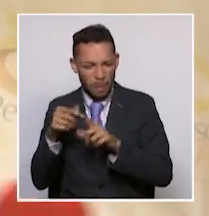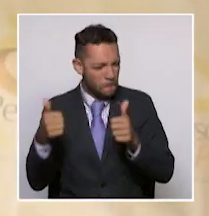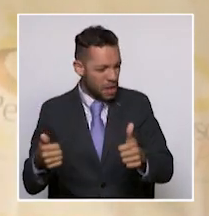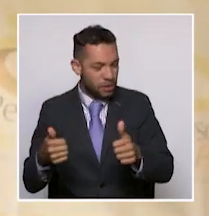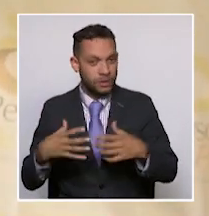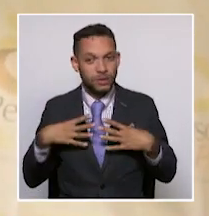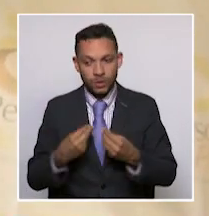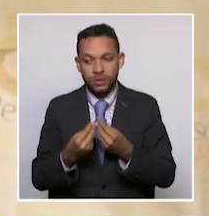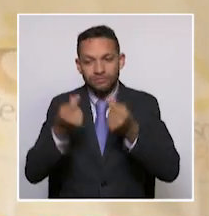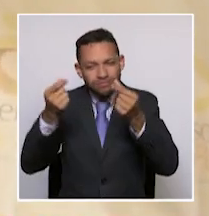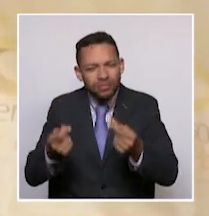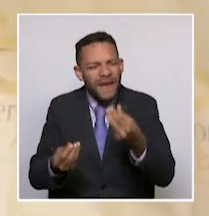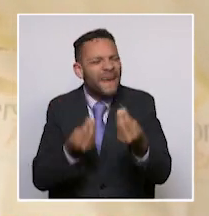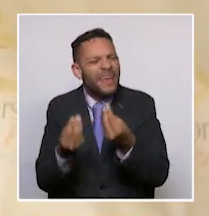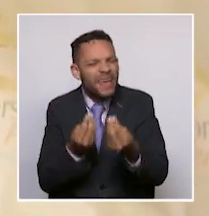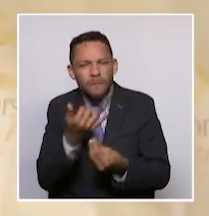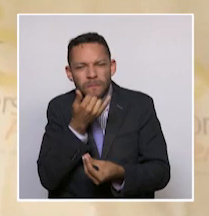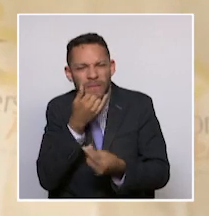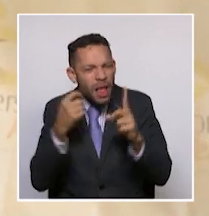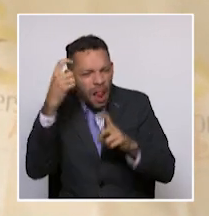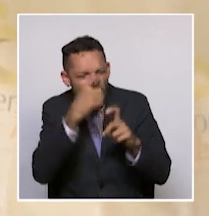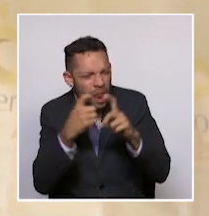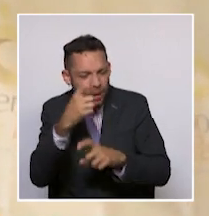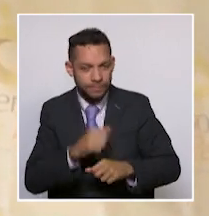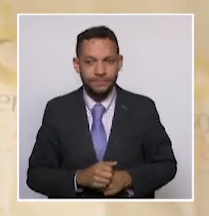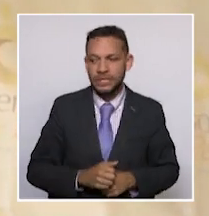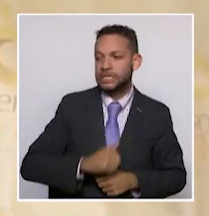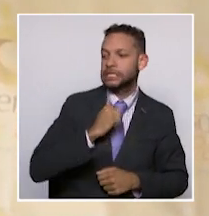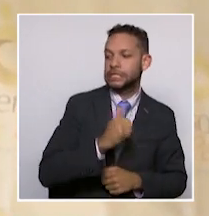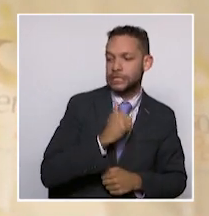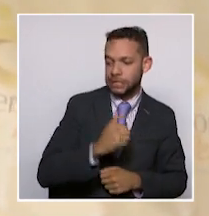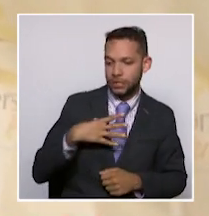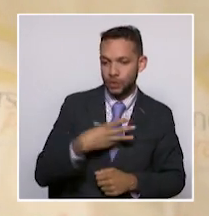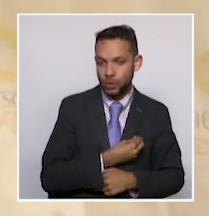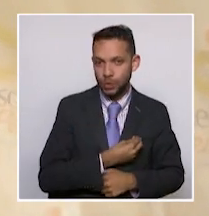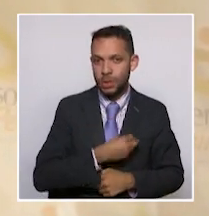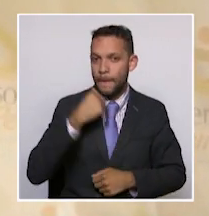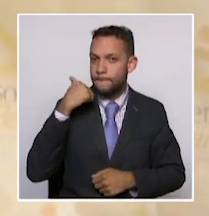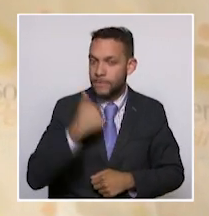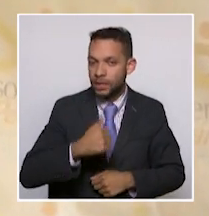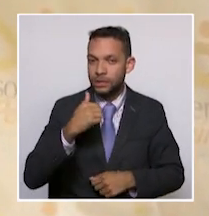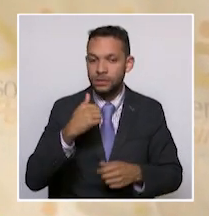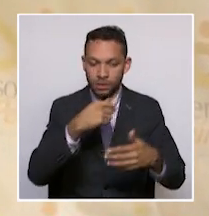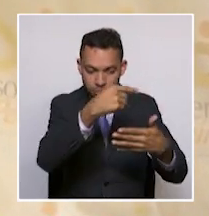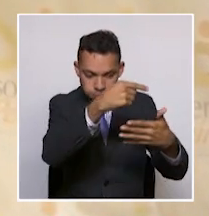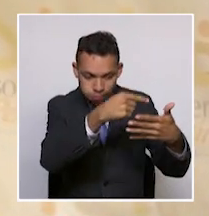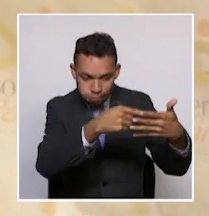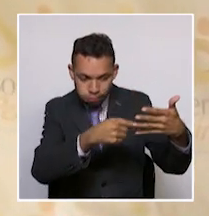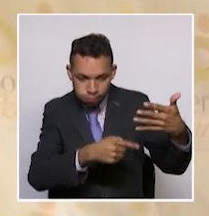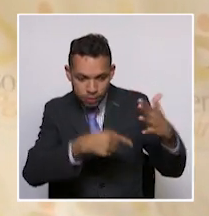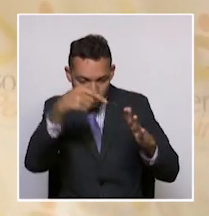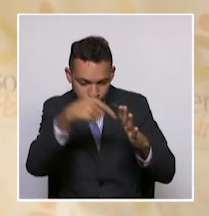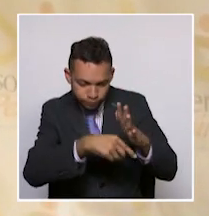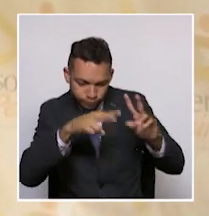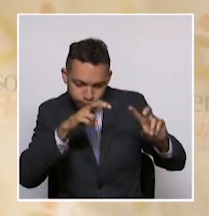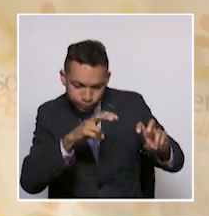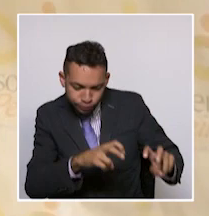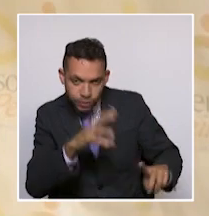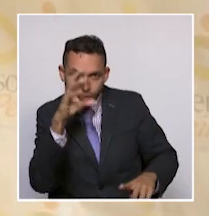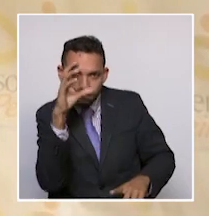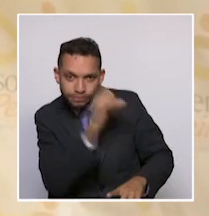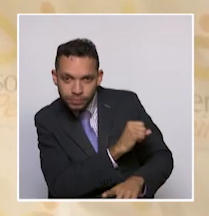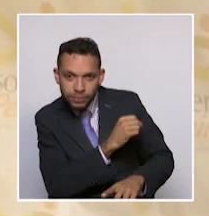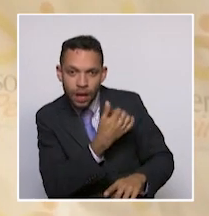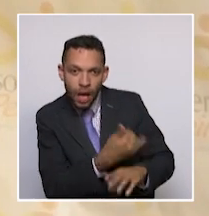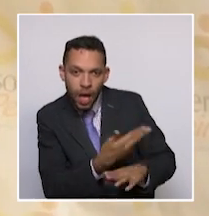se ha podido hallar? Bueno, definitivamente hemos podido hallar un resultado enorme frente a lo que se ha